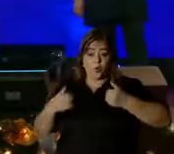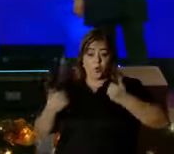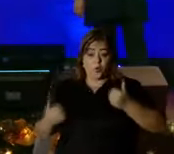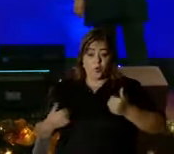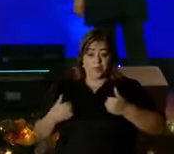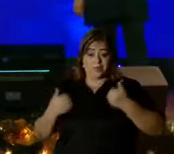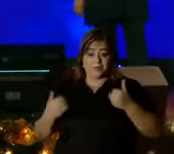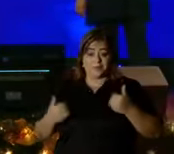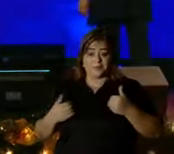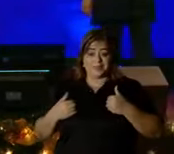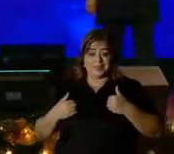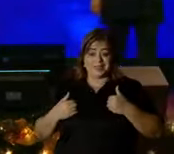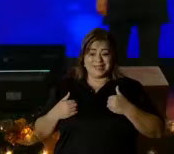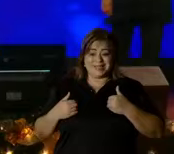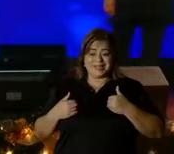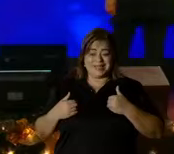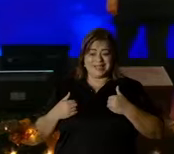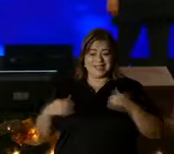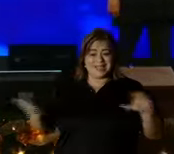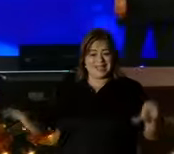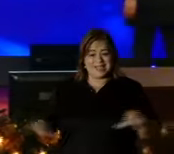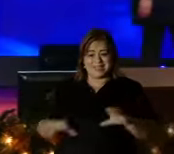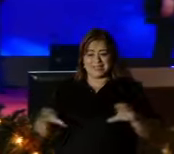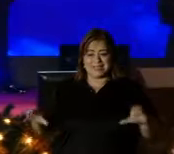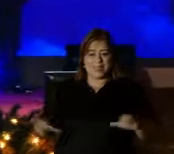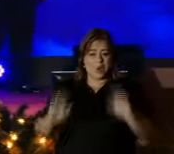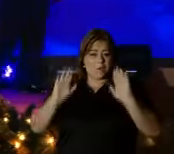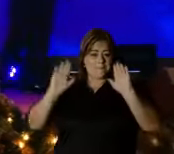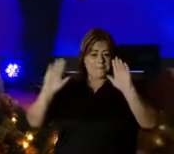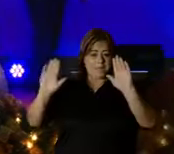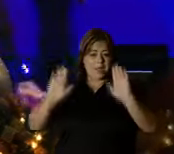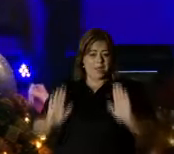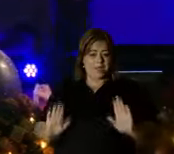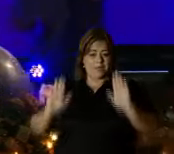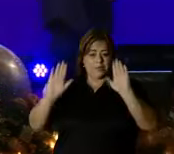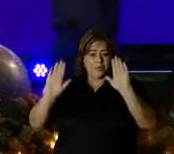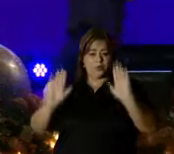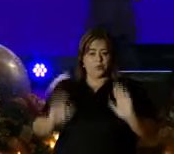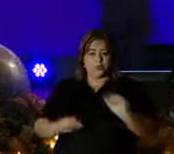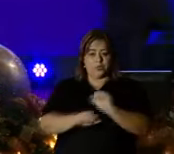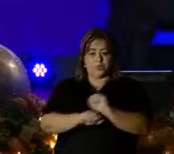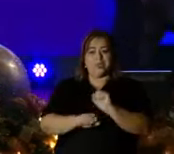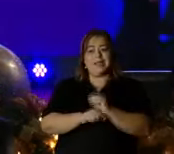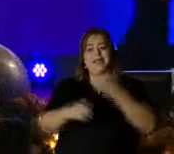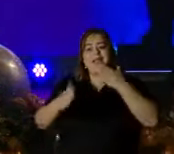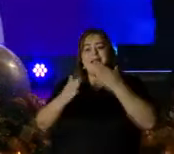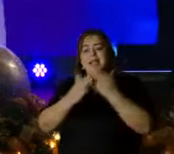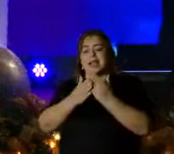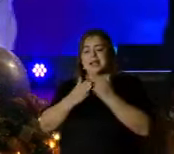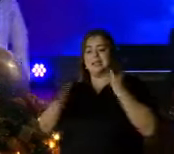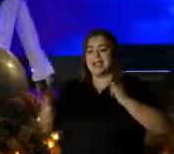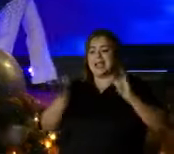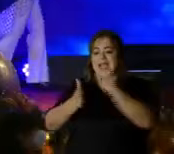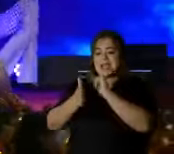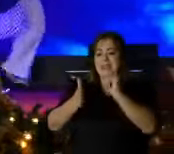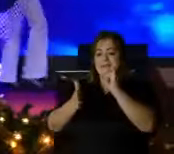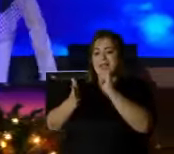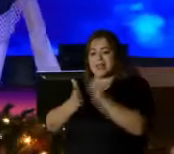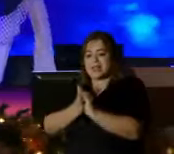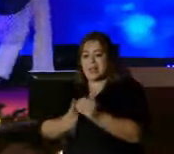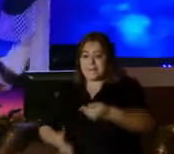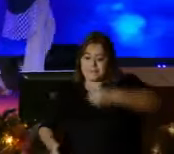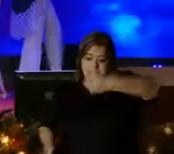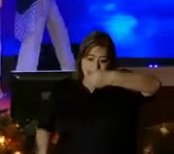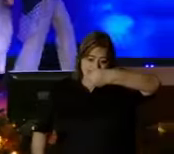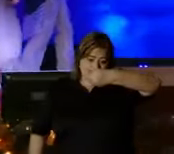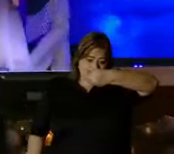que hicieron algo excepcional. Gracias, jóvenes. Gracias a Ivén por la senda pizza, que ayer fue hasta